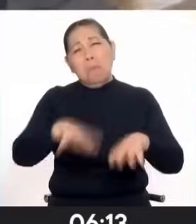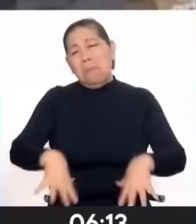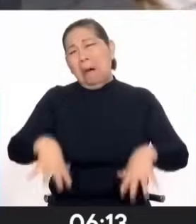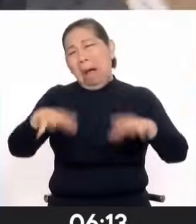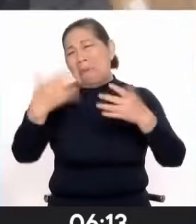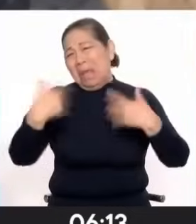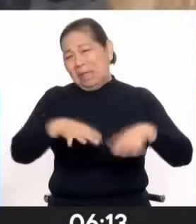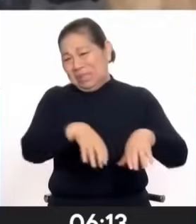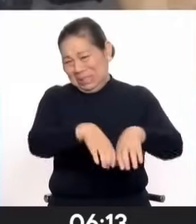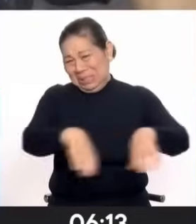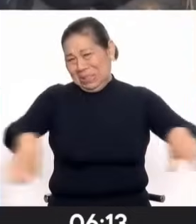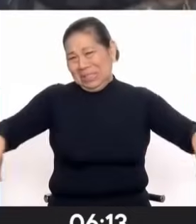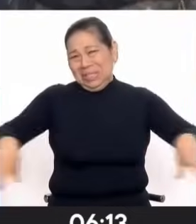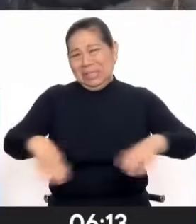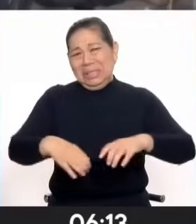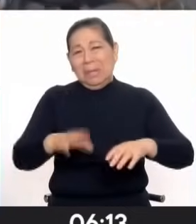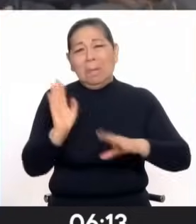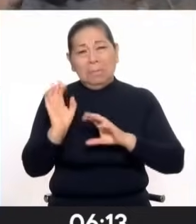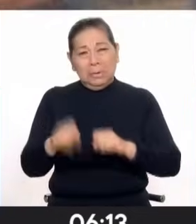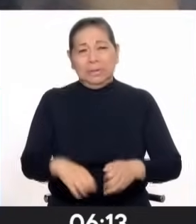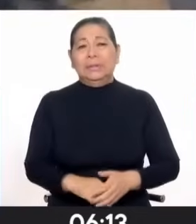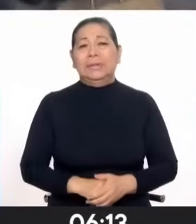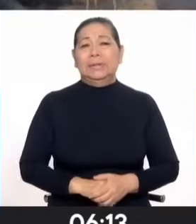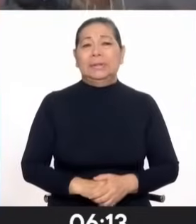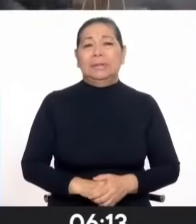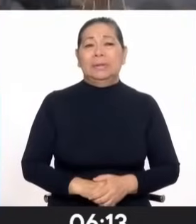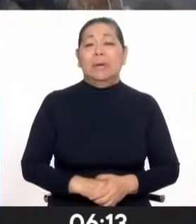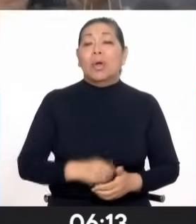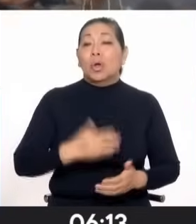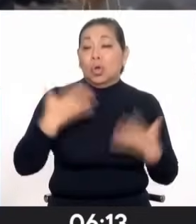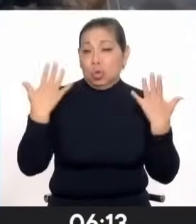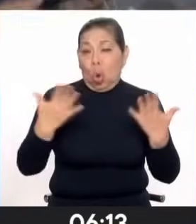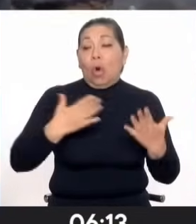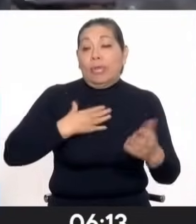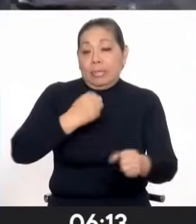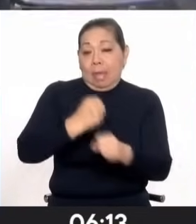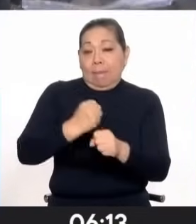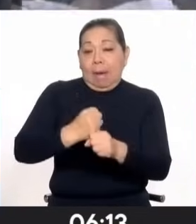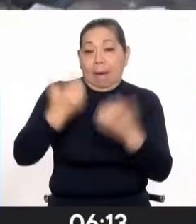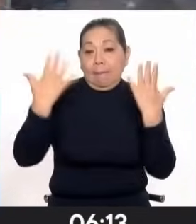más de 180 volquetas de desmonte. Nosotros, por nuestro propio esfuerzo, hemos hecho